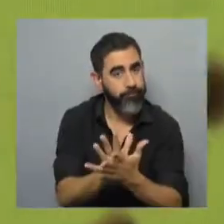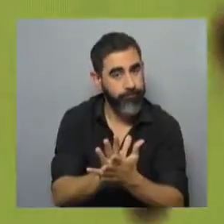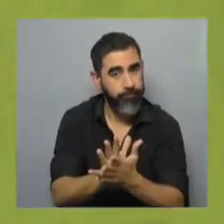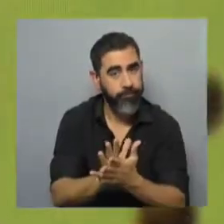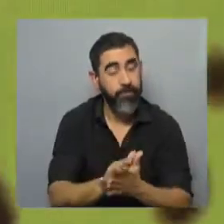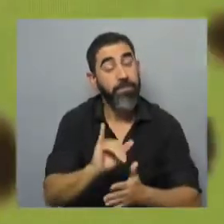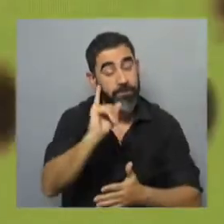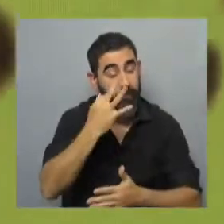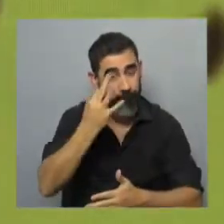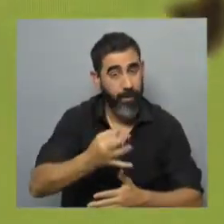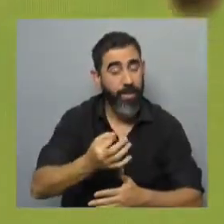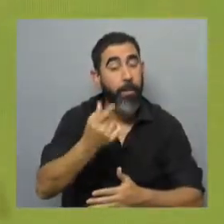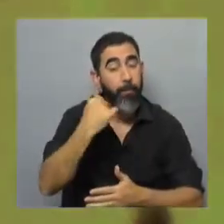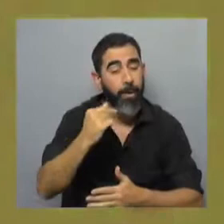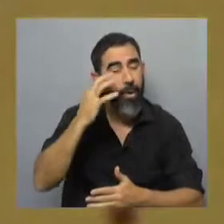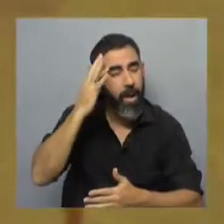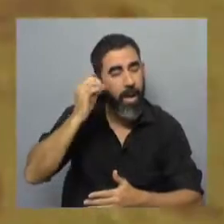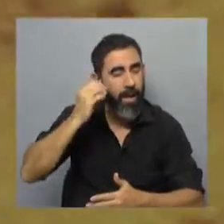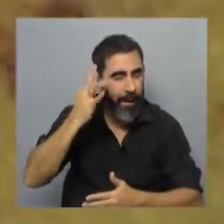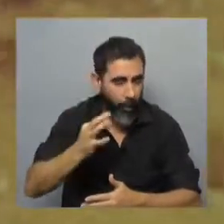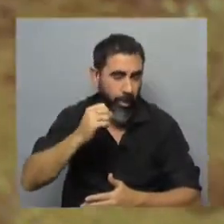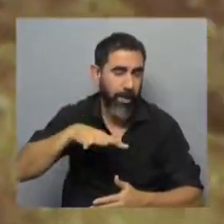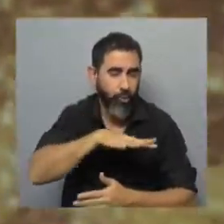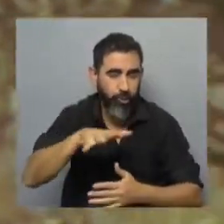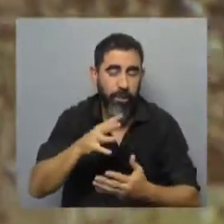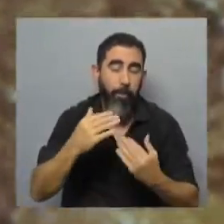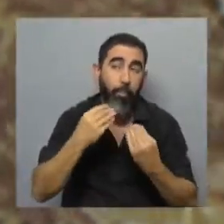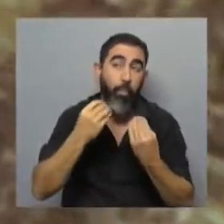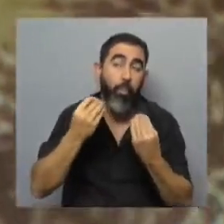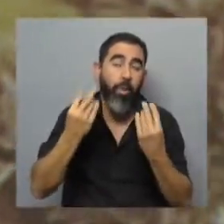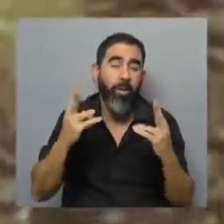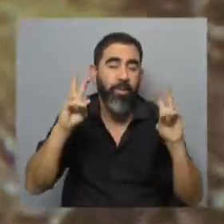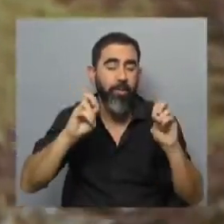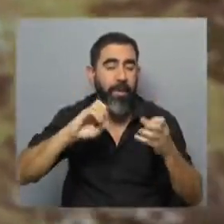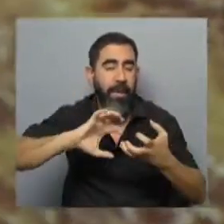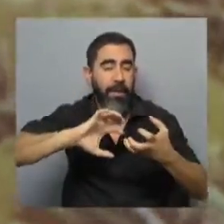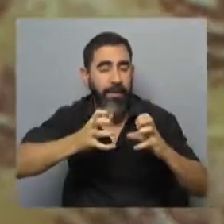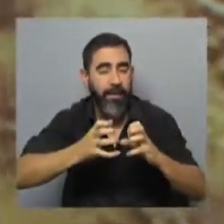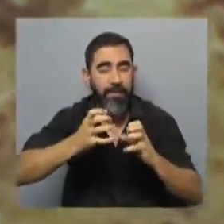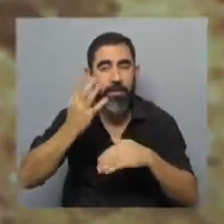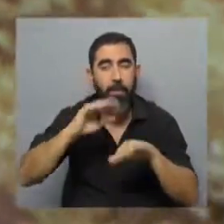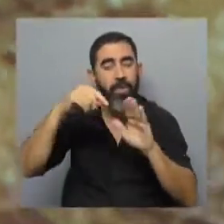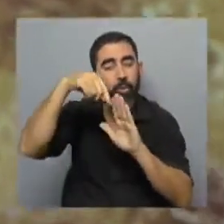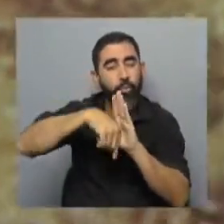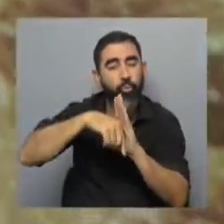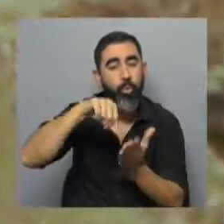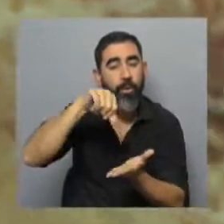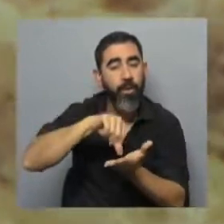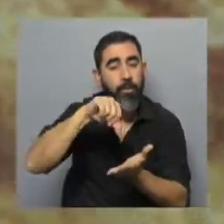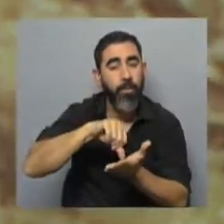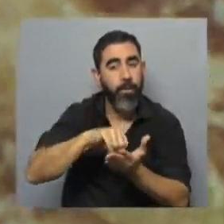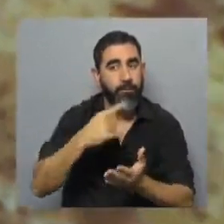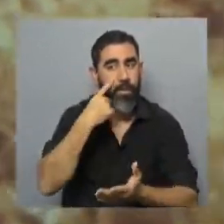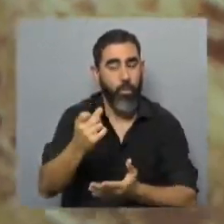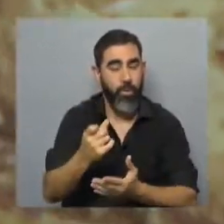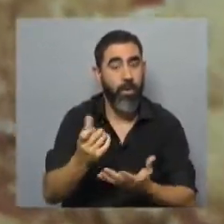cierto. Igualmente creo que la sociedad, con las crisis que han sucedido, sobre todo al sur del país en la última década, ha empezado a caer en la cuenta de